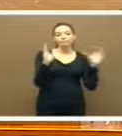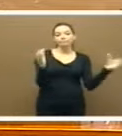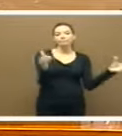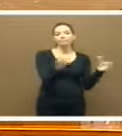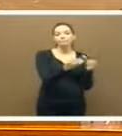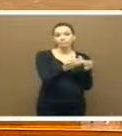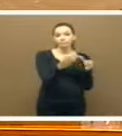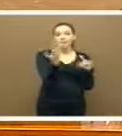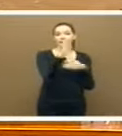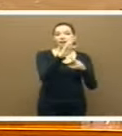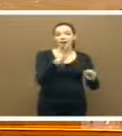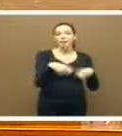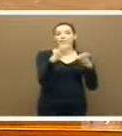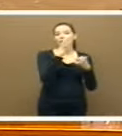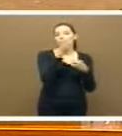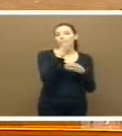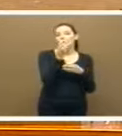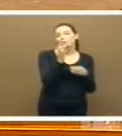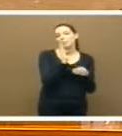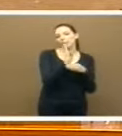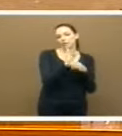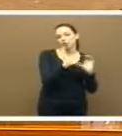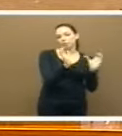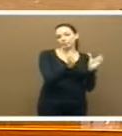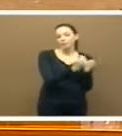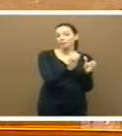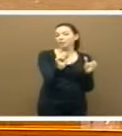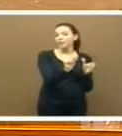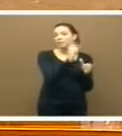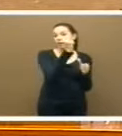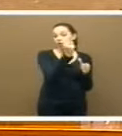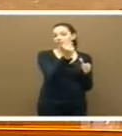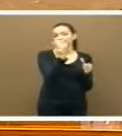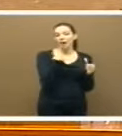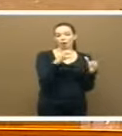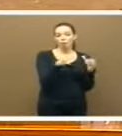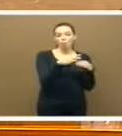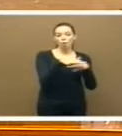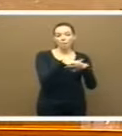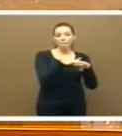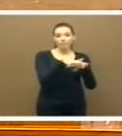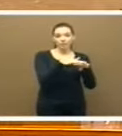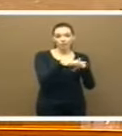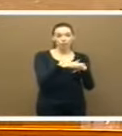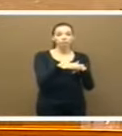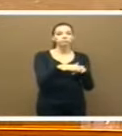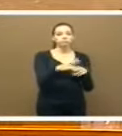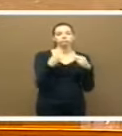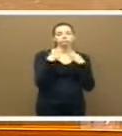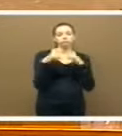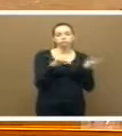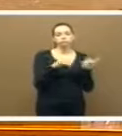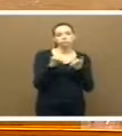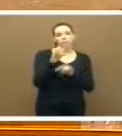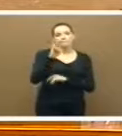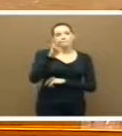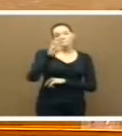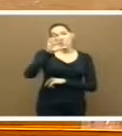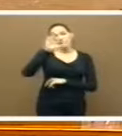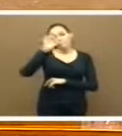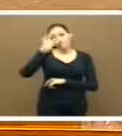sección por grupo parlamentario. En primer lugar, por el Grupo Parlamentario Mixto, la Agrupación de Diputados Regionalistas del PRESCRES, las